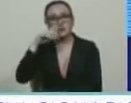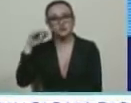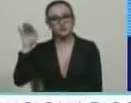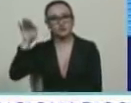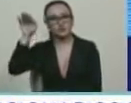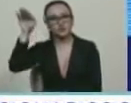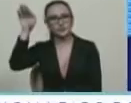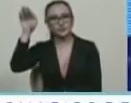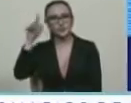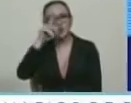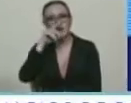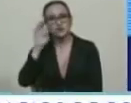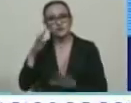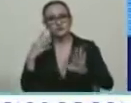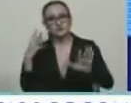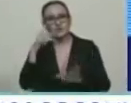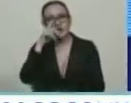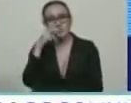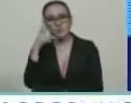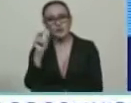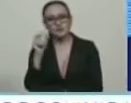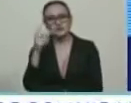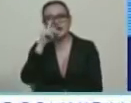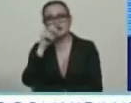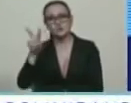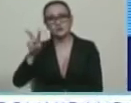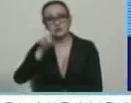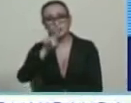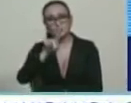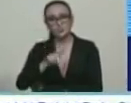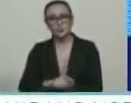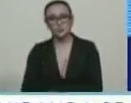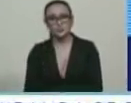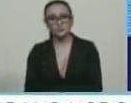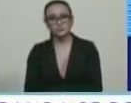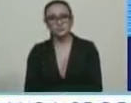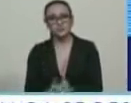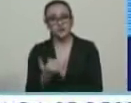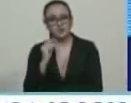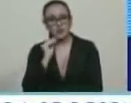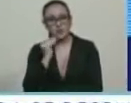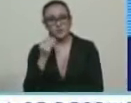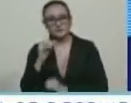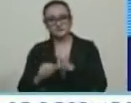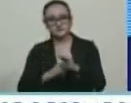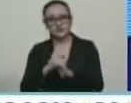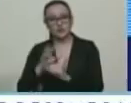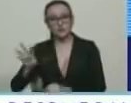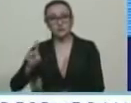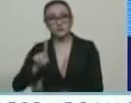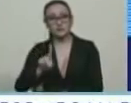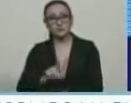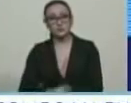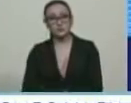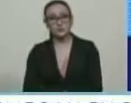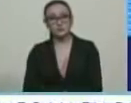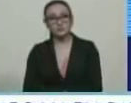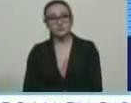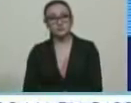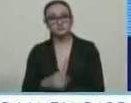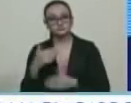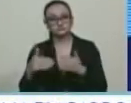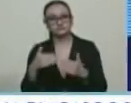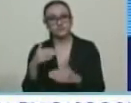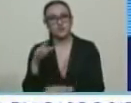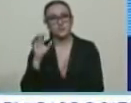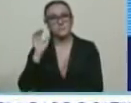por venir, año 19, el año 20, el año 21, de este joven siglo XXI, se proyecta como uno de